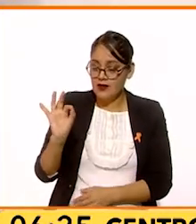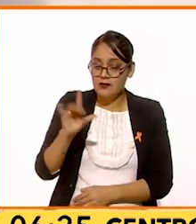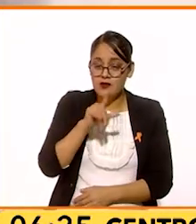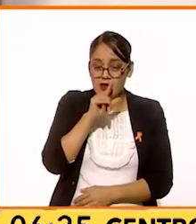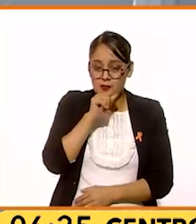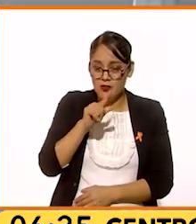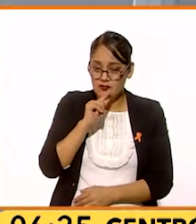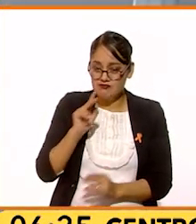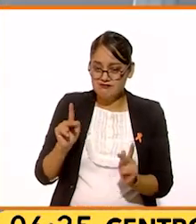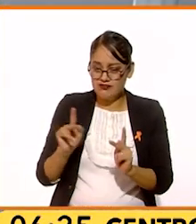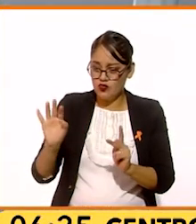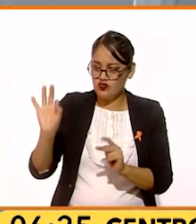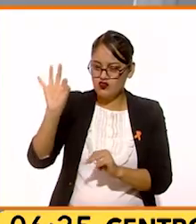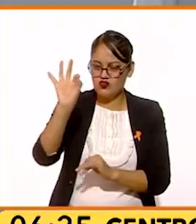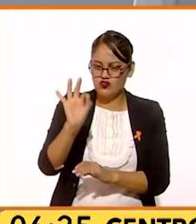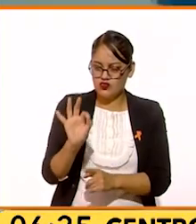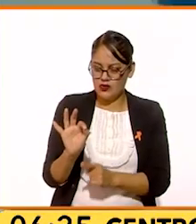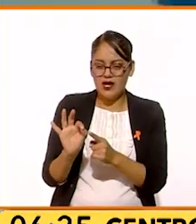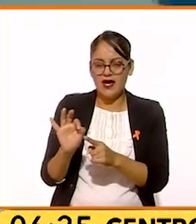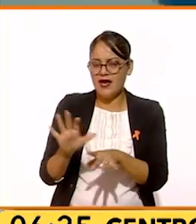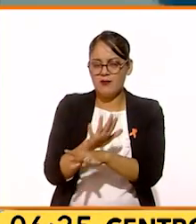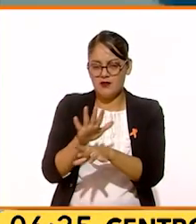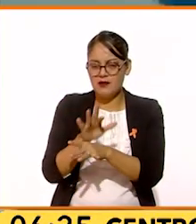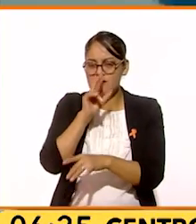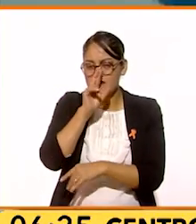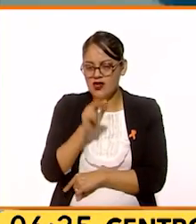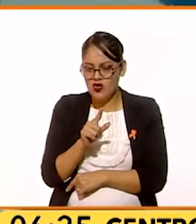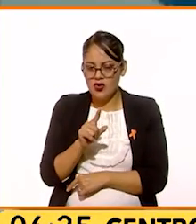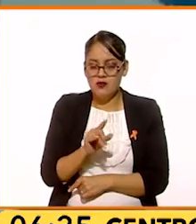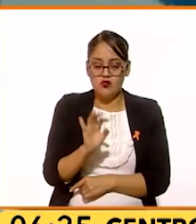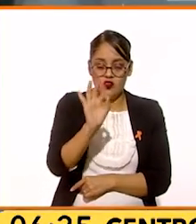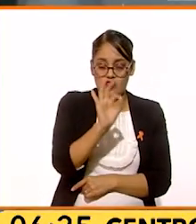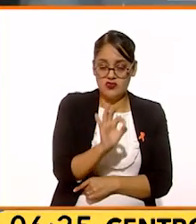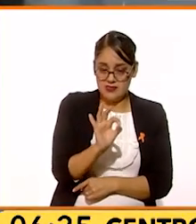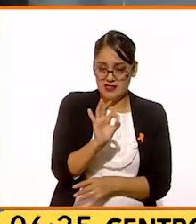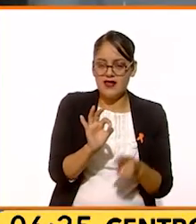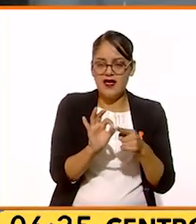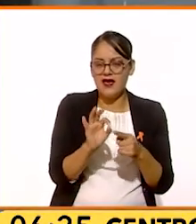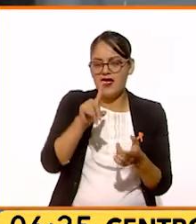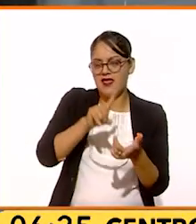que son capaces de transmitir el dengue por mosquitos que están